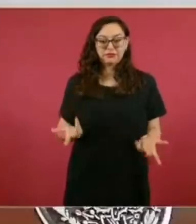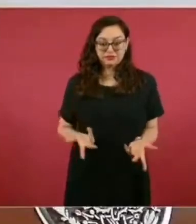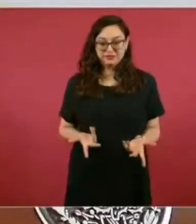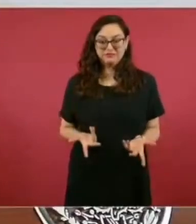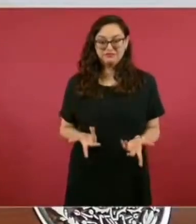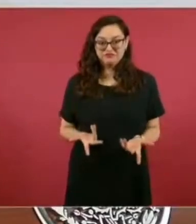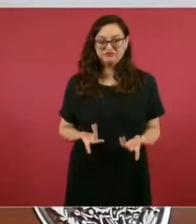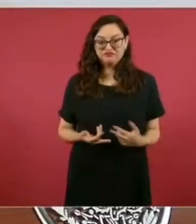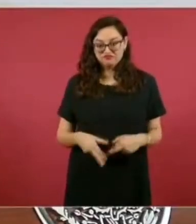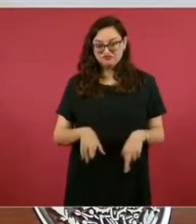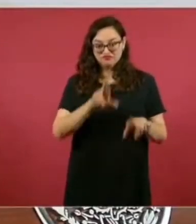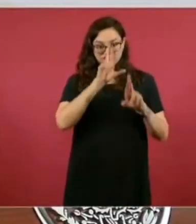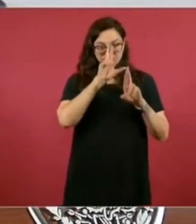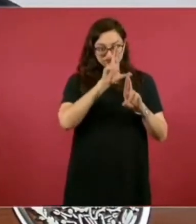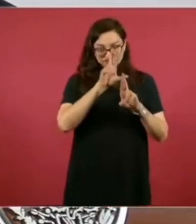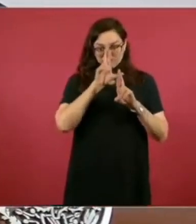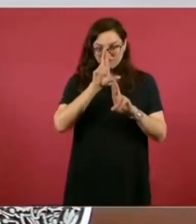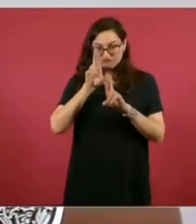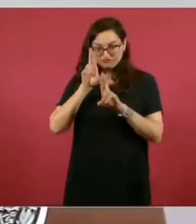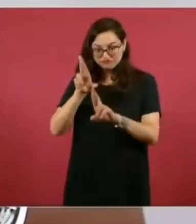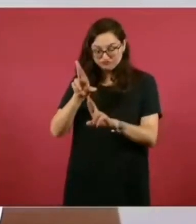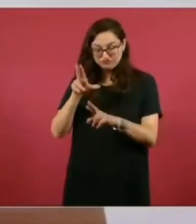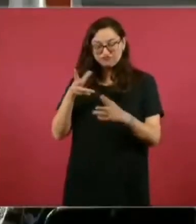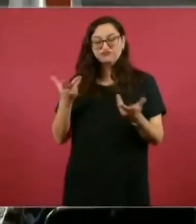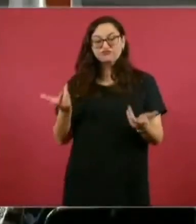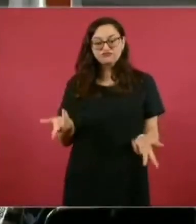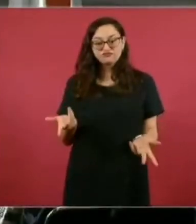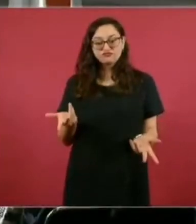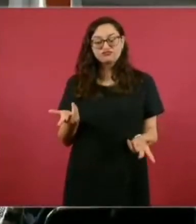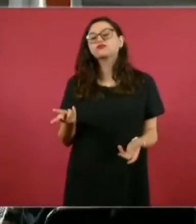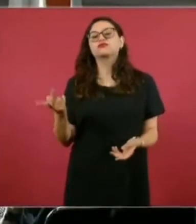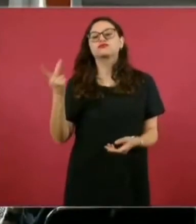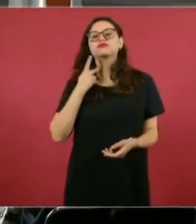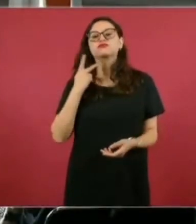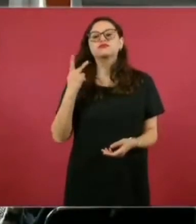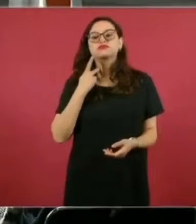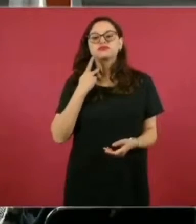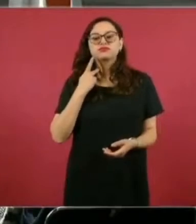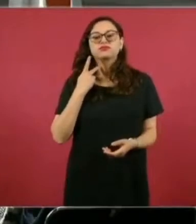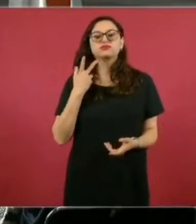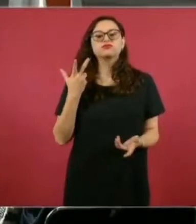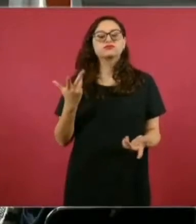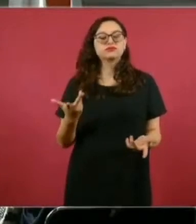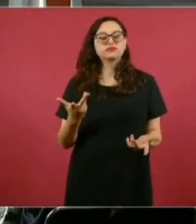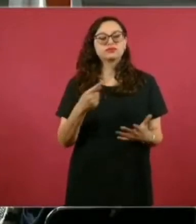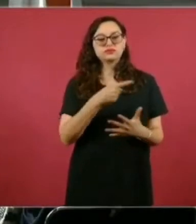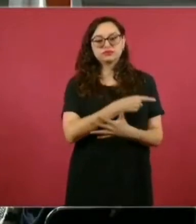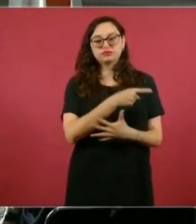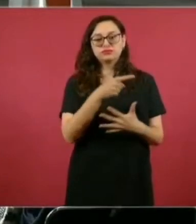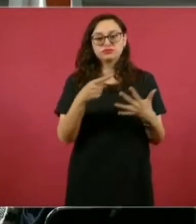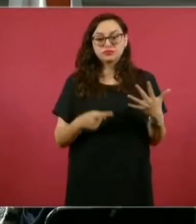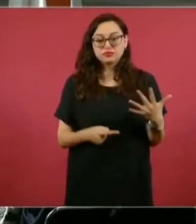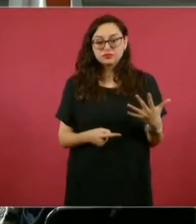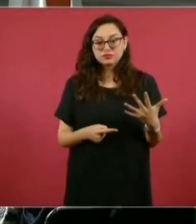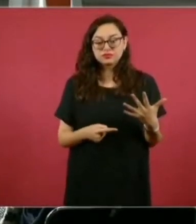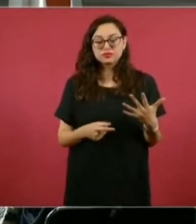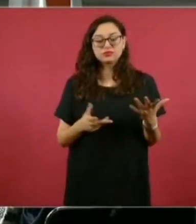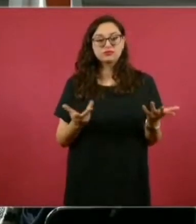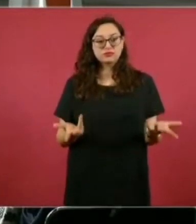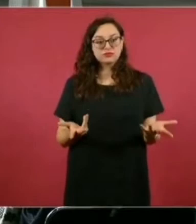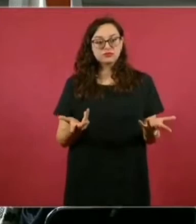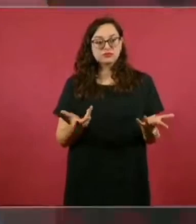El caso de nosotros, la política exterior está definida en el